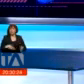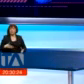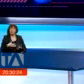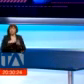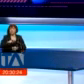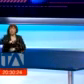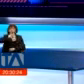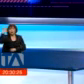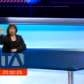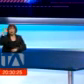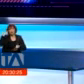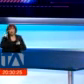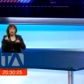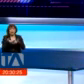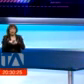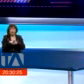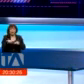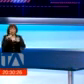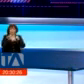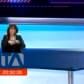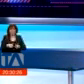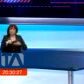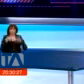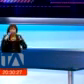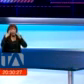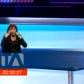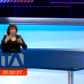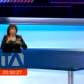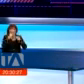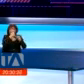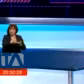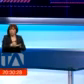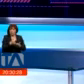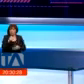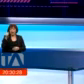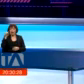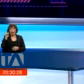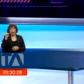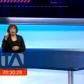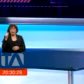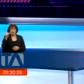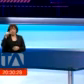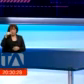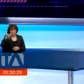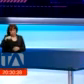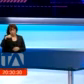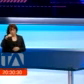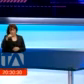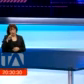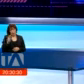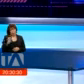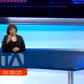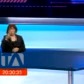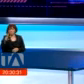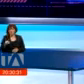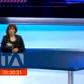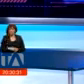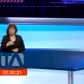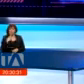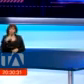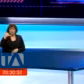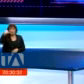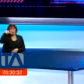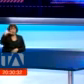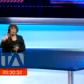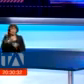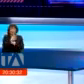a los acuerdos de asilo tras retirar la protección de Julian Assange. Dijo que la llamada de Suecia al embajador ecuatoriano por